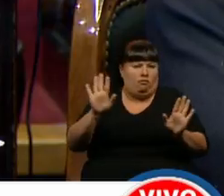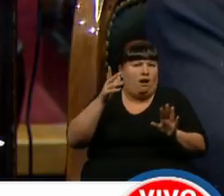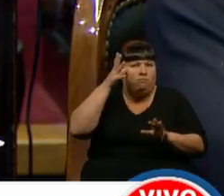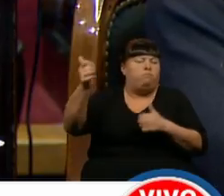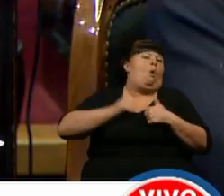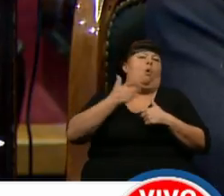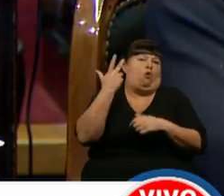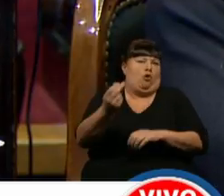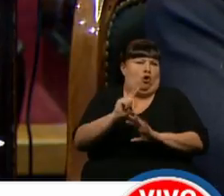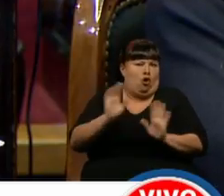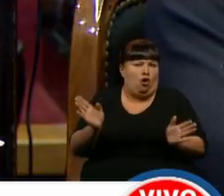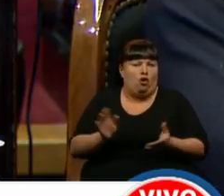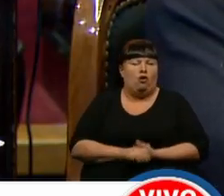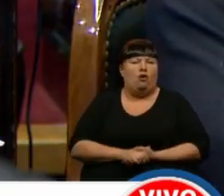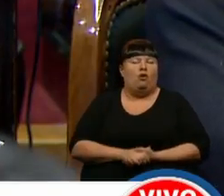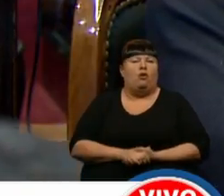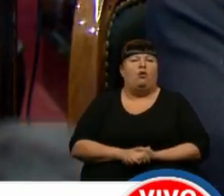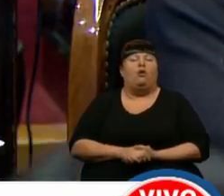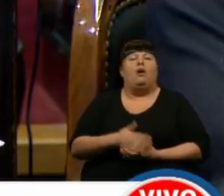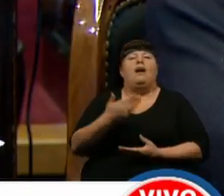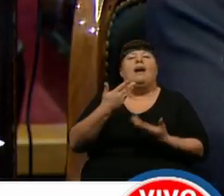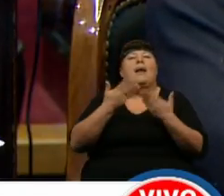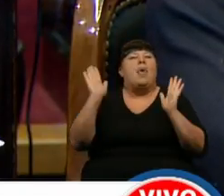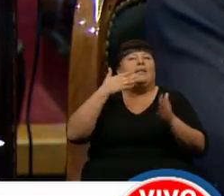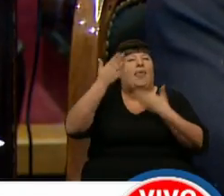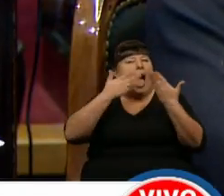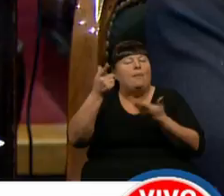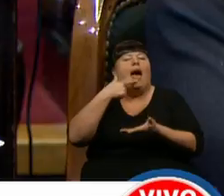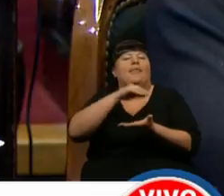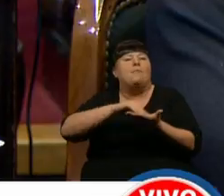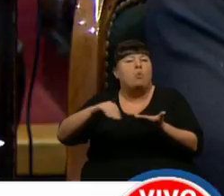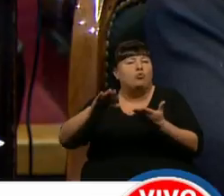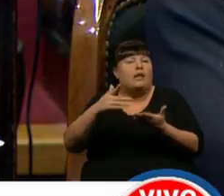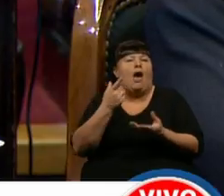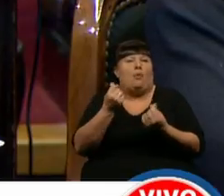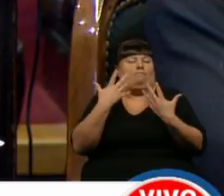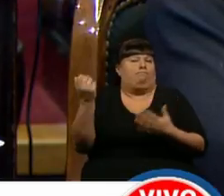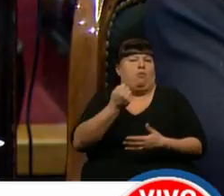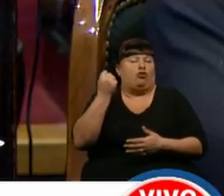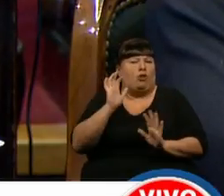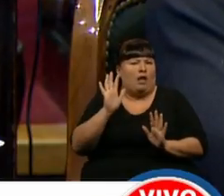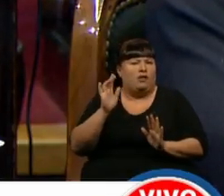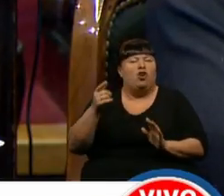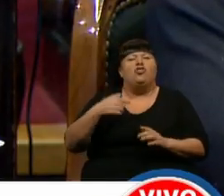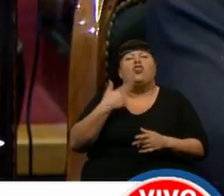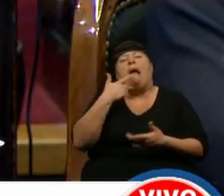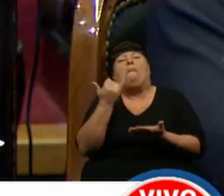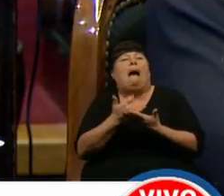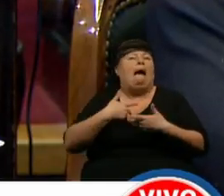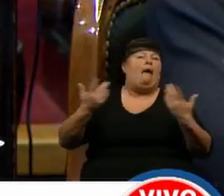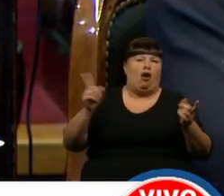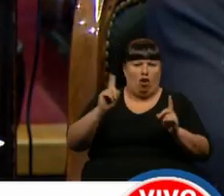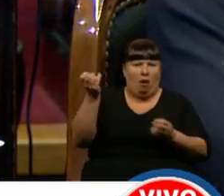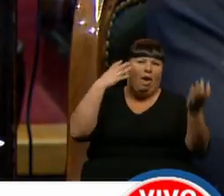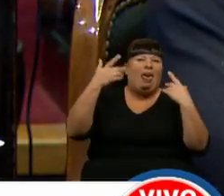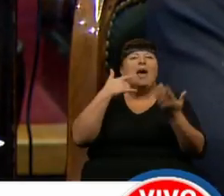llegar la libertad de palabra de un diputado es sagrada y yo no me ando con chiquitas ni las